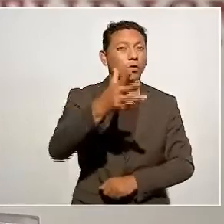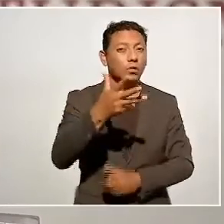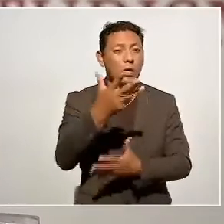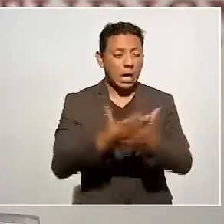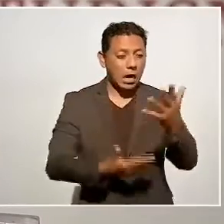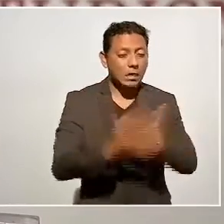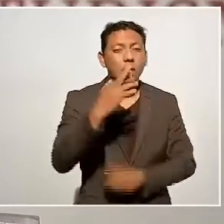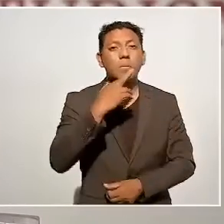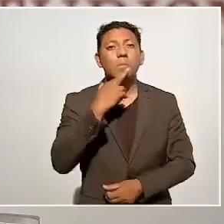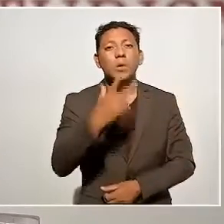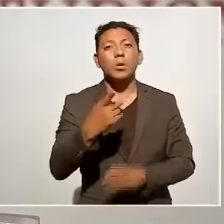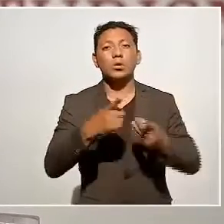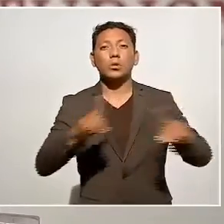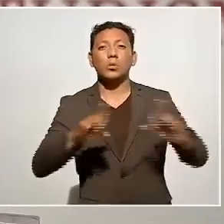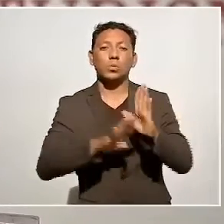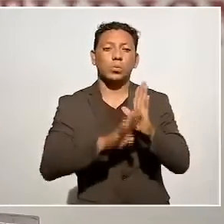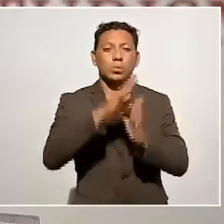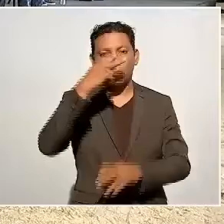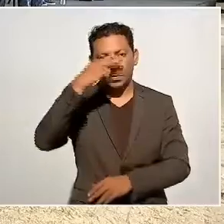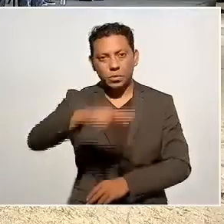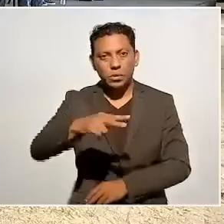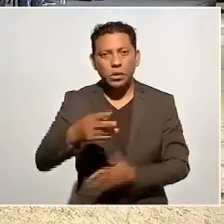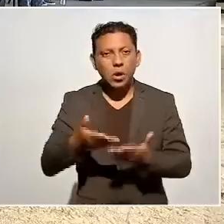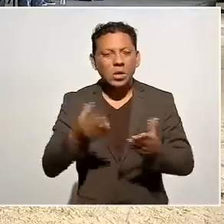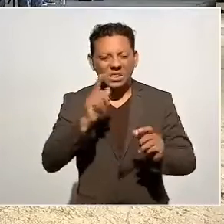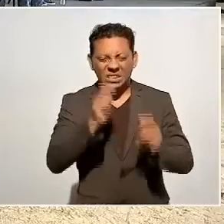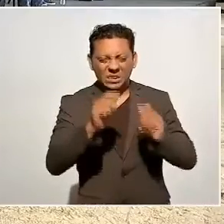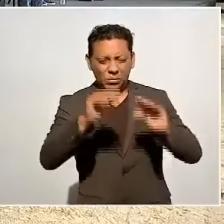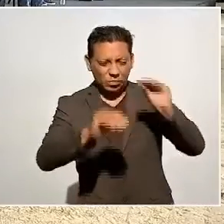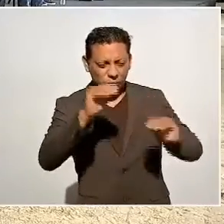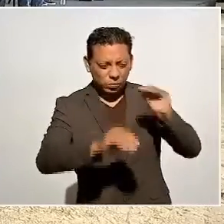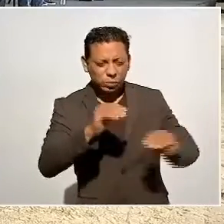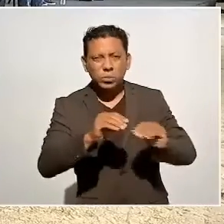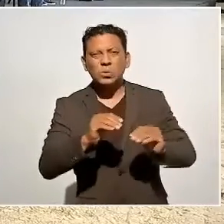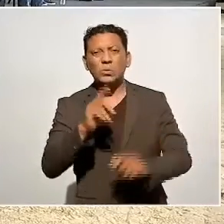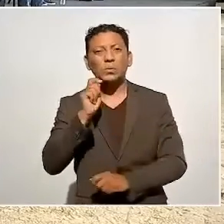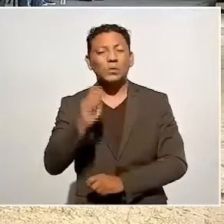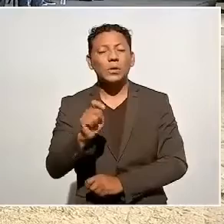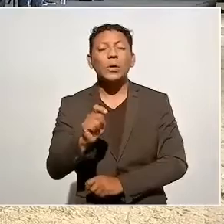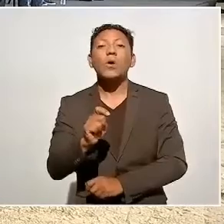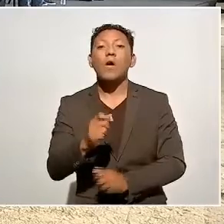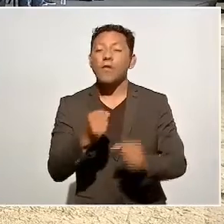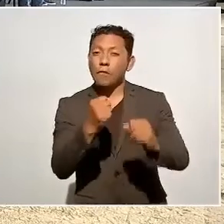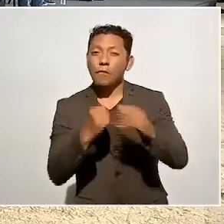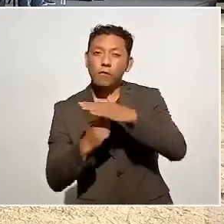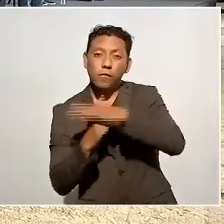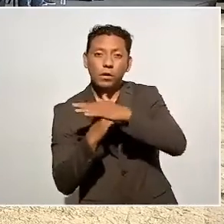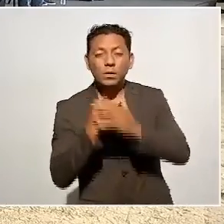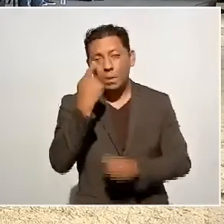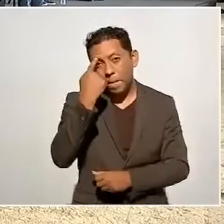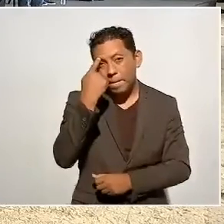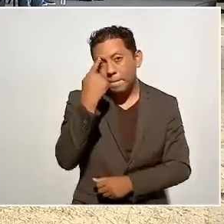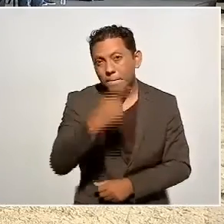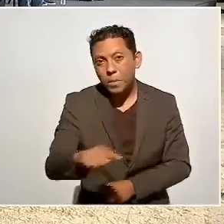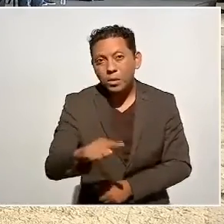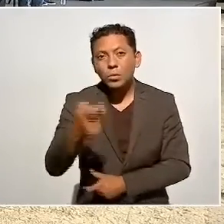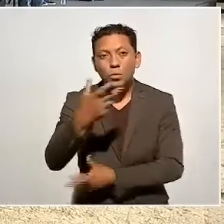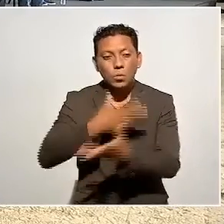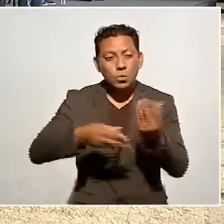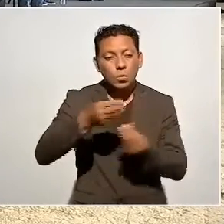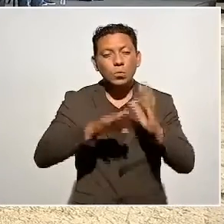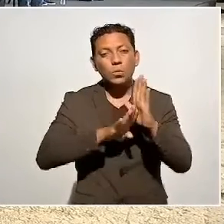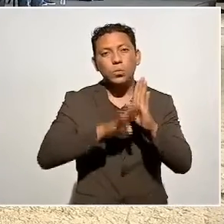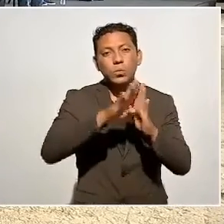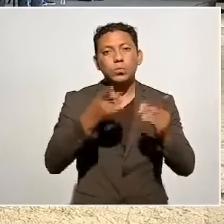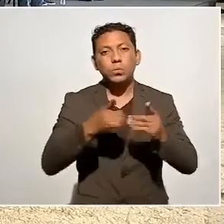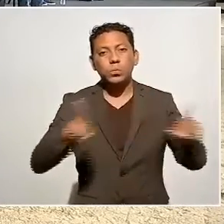al desarrollo de México. La infraestructura consiste y constituye un sólido soporte para el crecimiento económico y